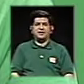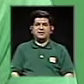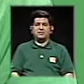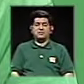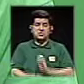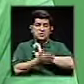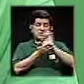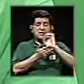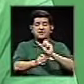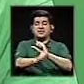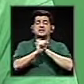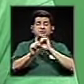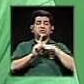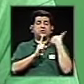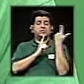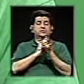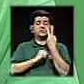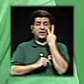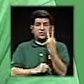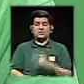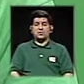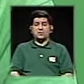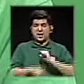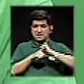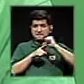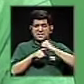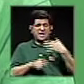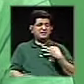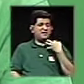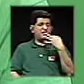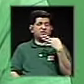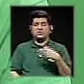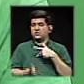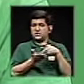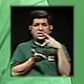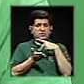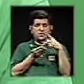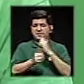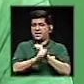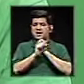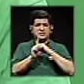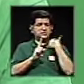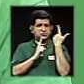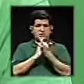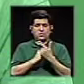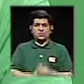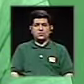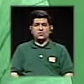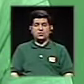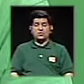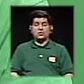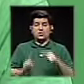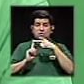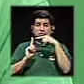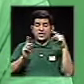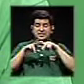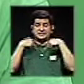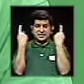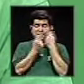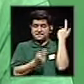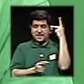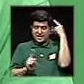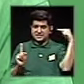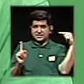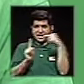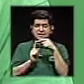evadir seguro social como vemos es una práctica cotidiana no pagar seguro social que va desde de los partidos políticos hasta